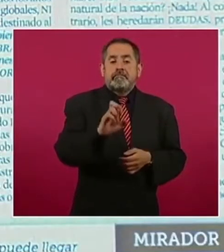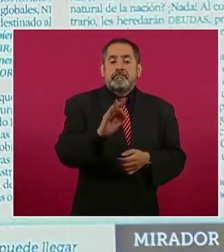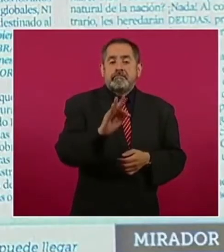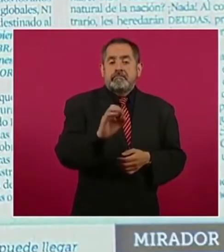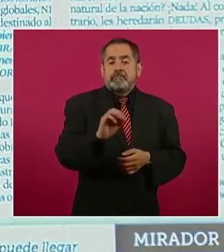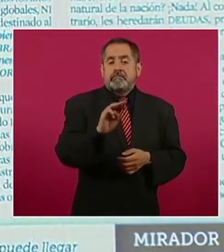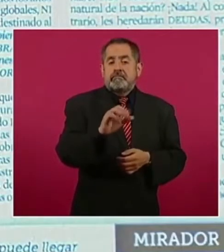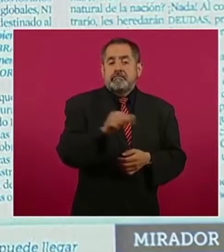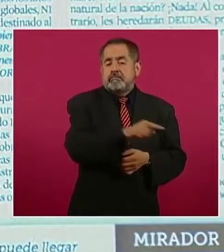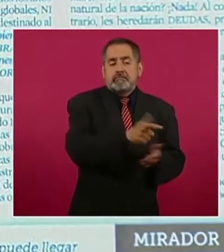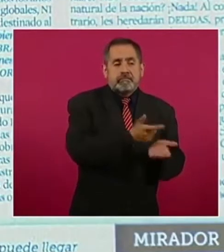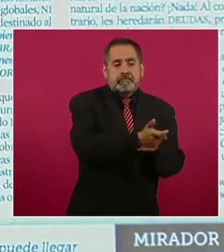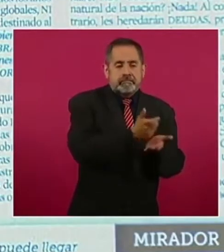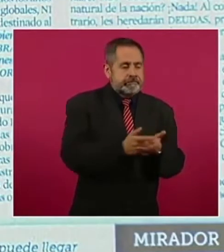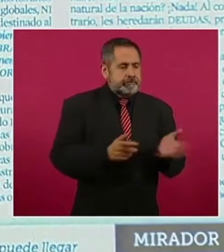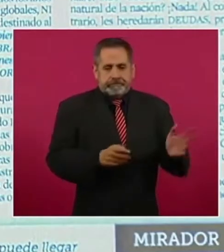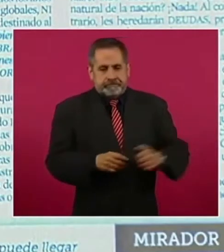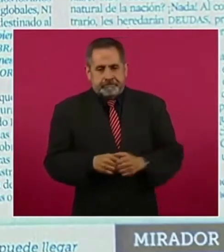En vez de eso,